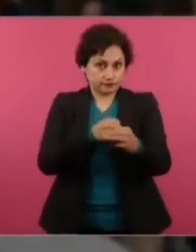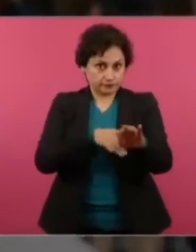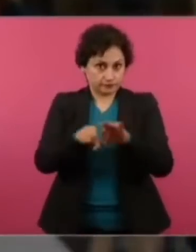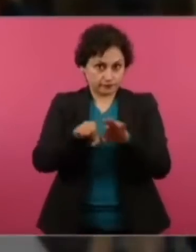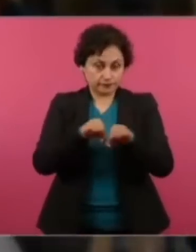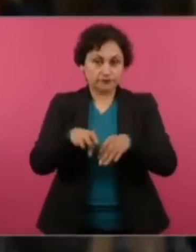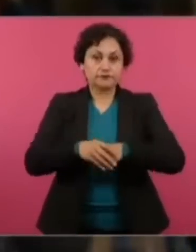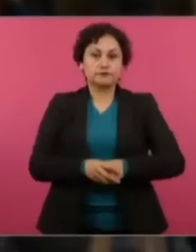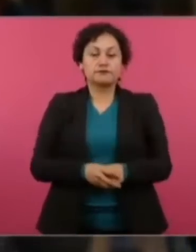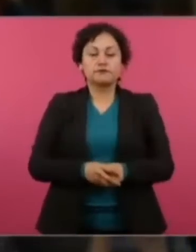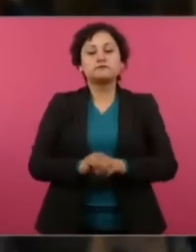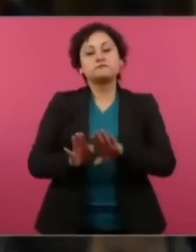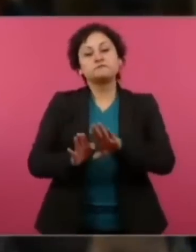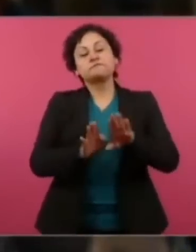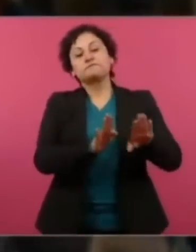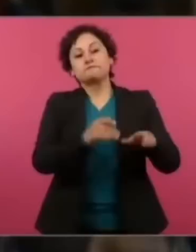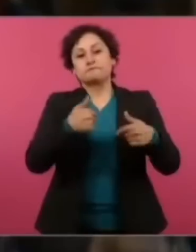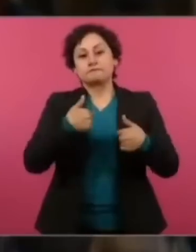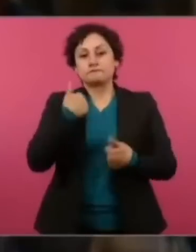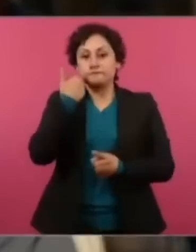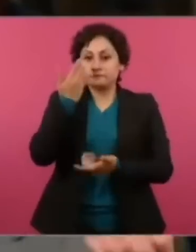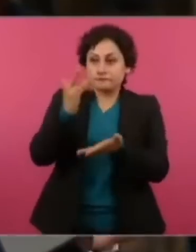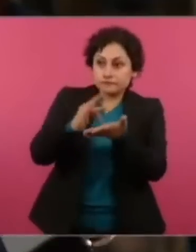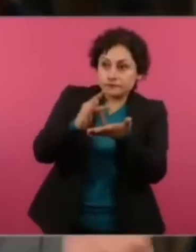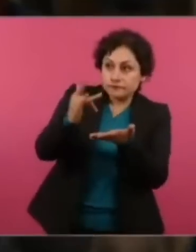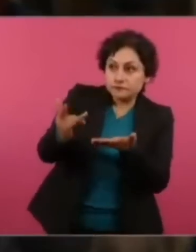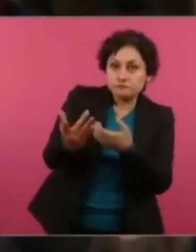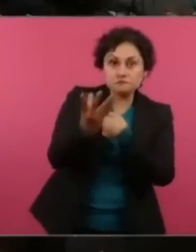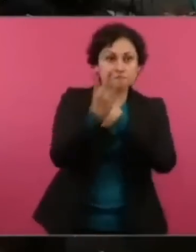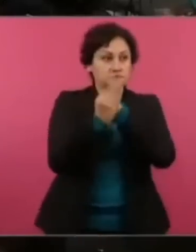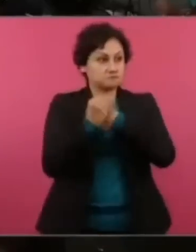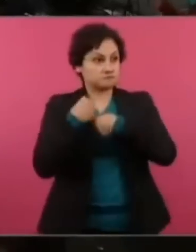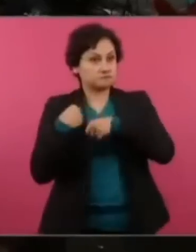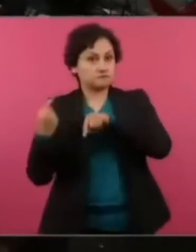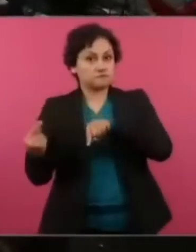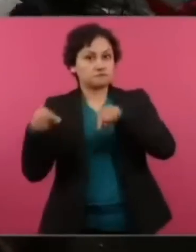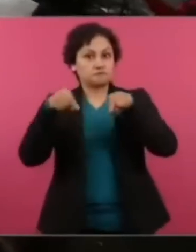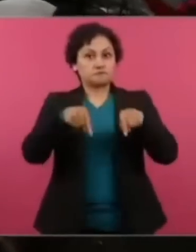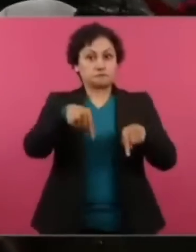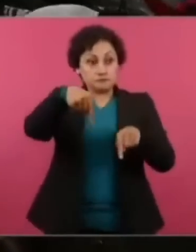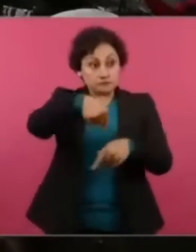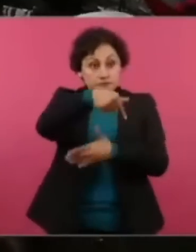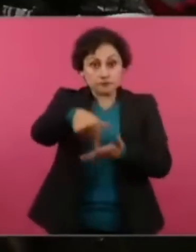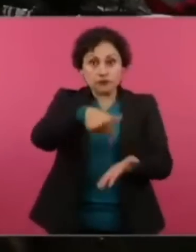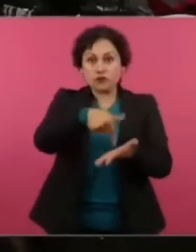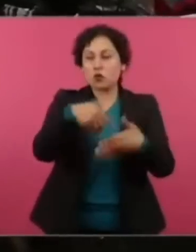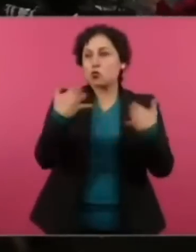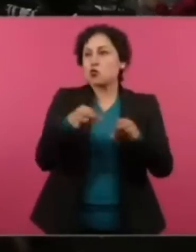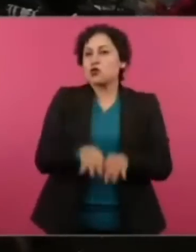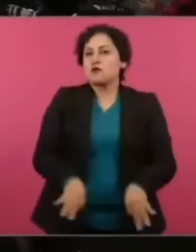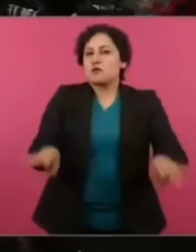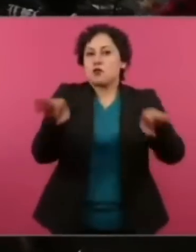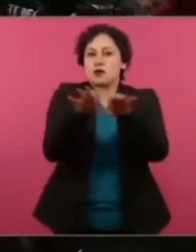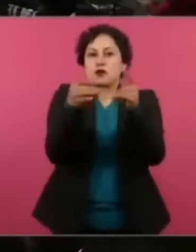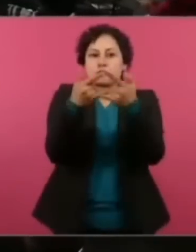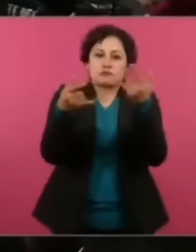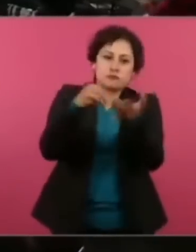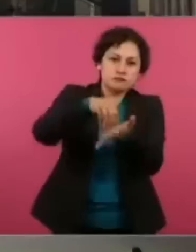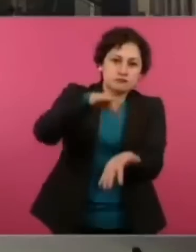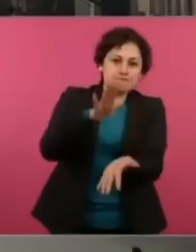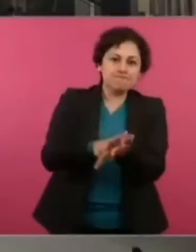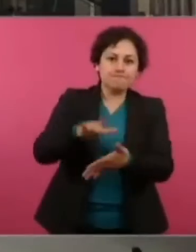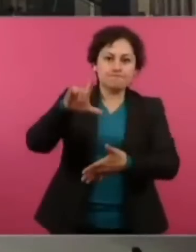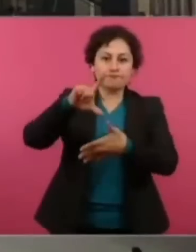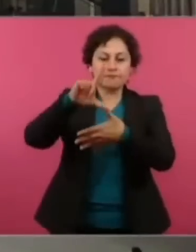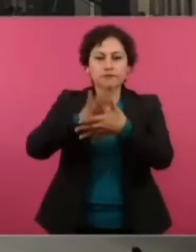Red. Bueno, primero quiero agradecer la posibilidad de estar acá en un lugar tan importante para la historia de México y de toda América Latina,